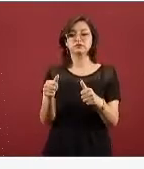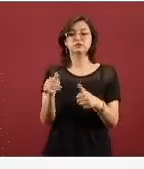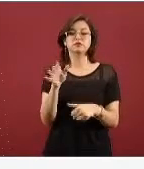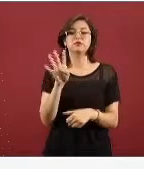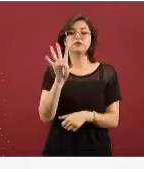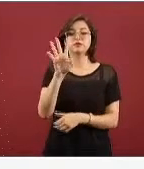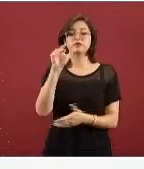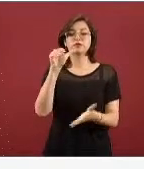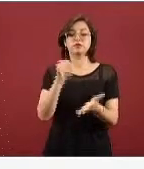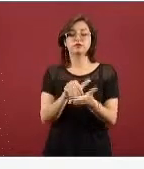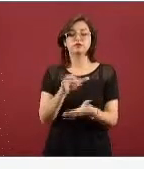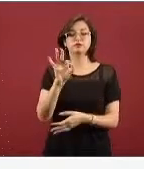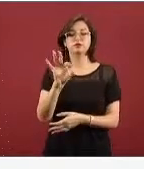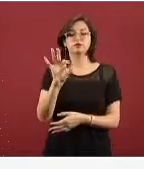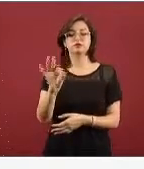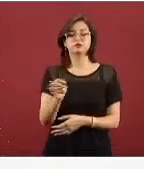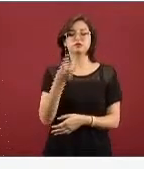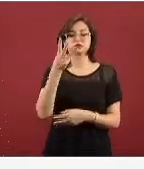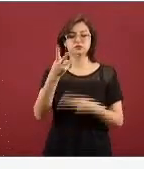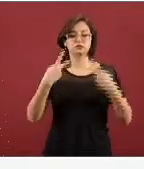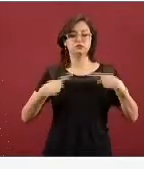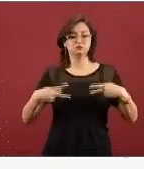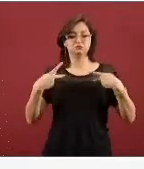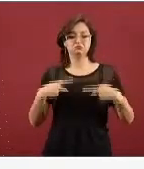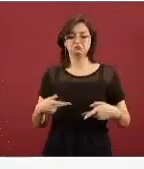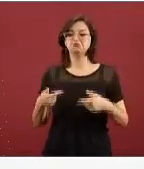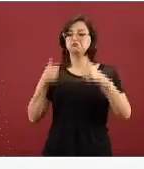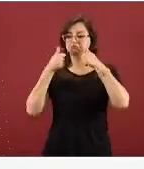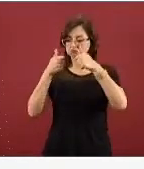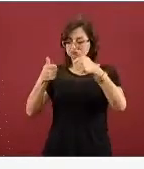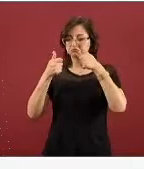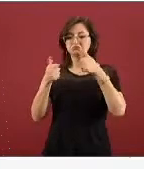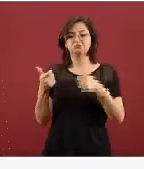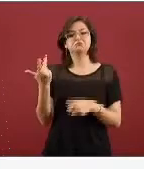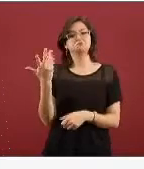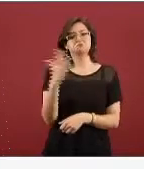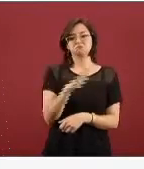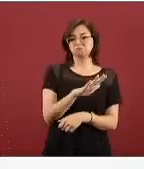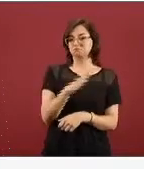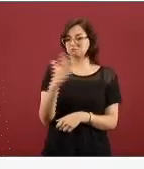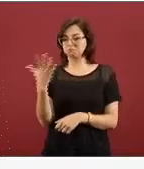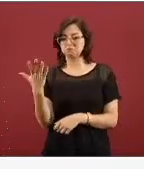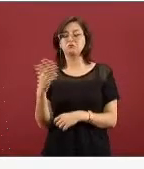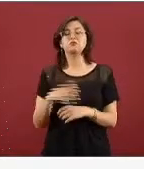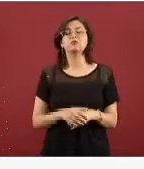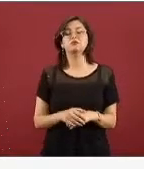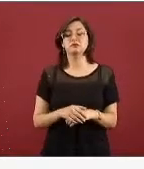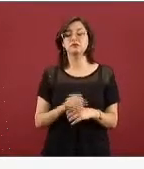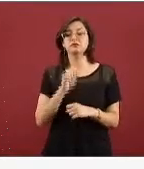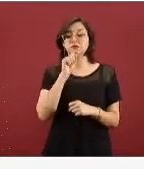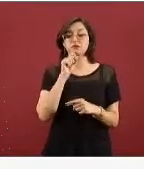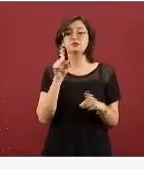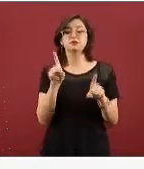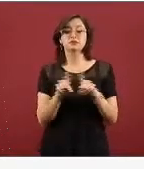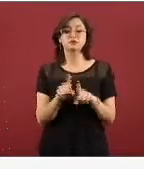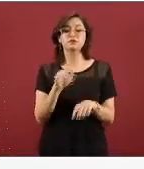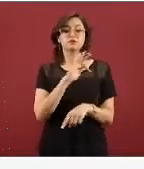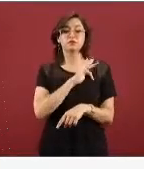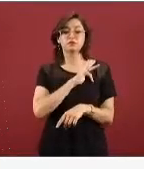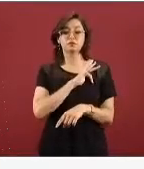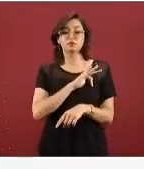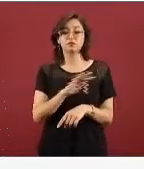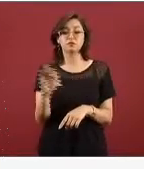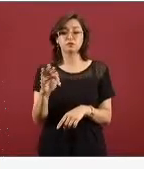de 4,043 elementos, varían más, menos, pero esa es la cantidad. Igualmente tenemos la capacidad